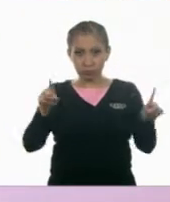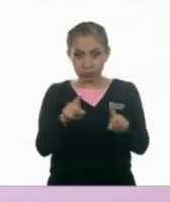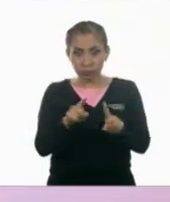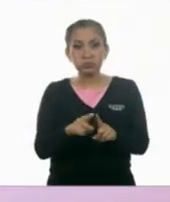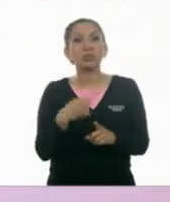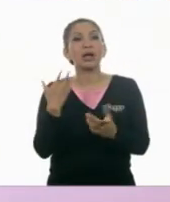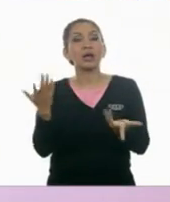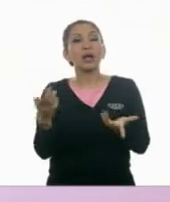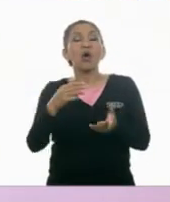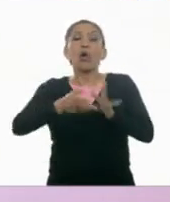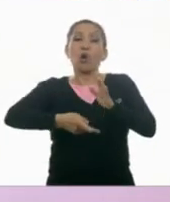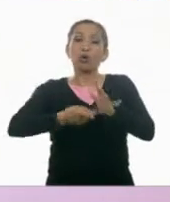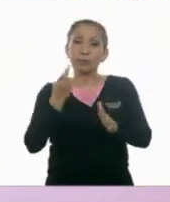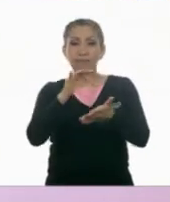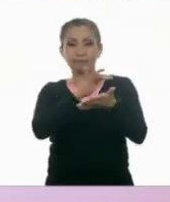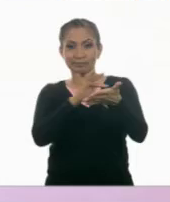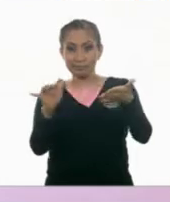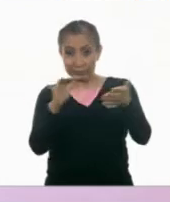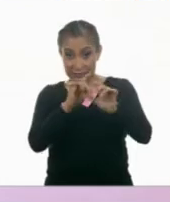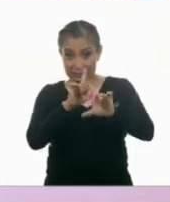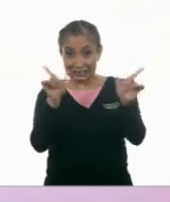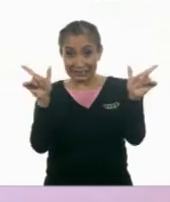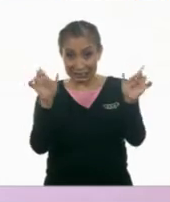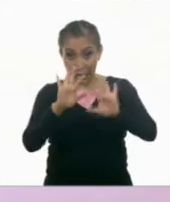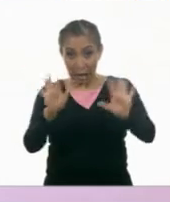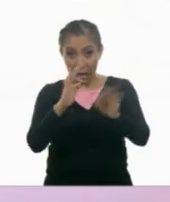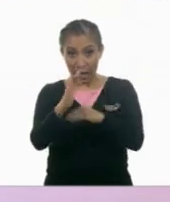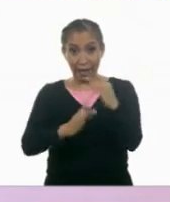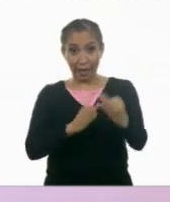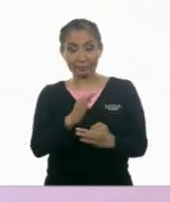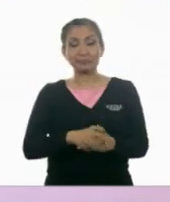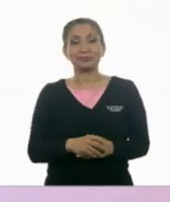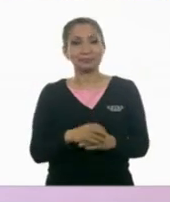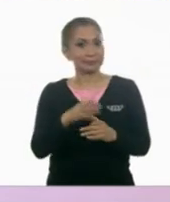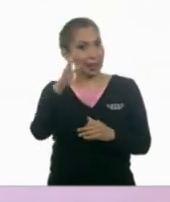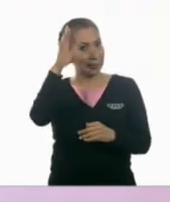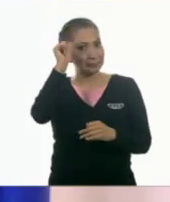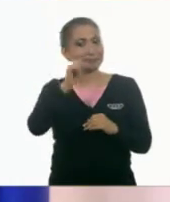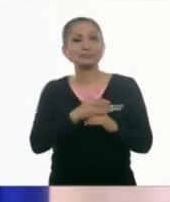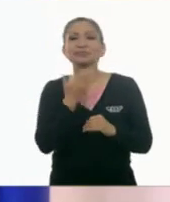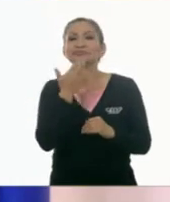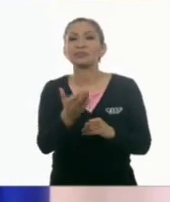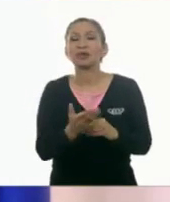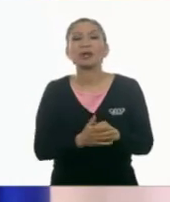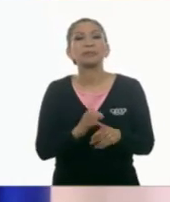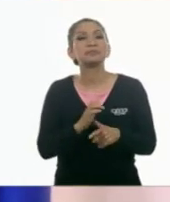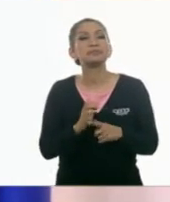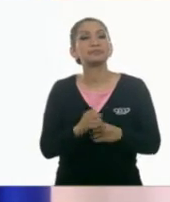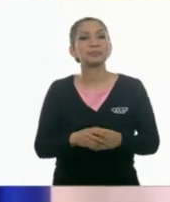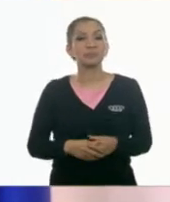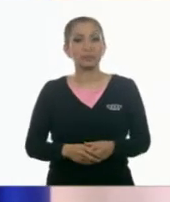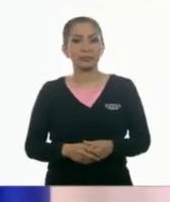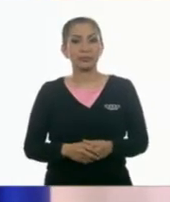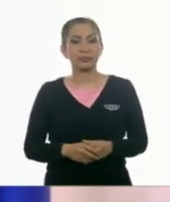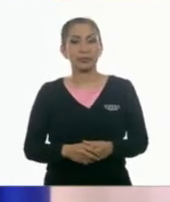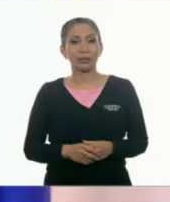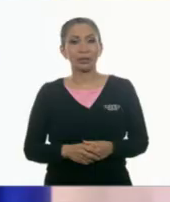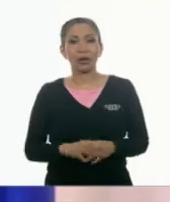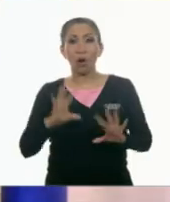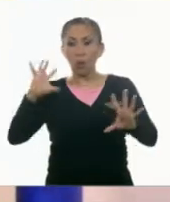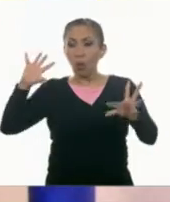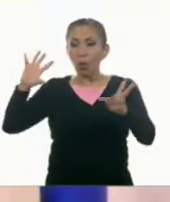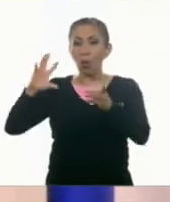Y le vamos a dar nuevamente lectura. ¿Están listas? ¿Listos? De acuerdo. Muy bien, entonces, vamos